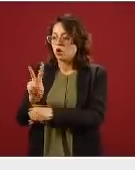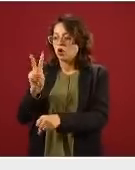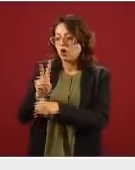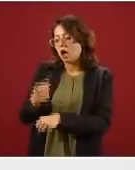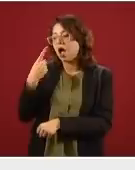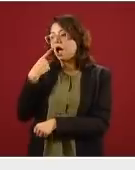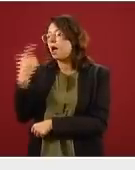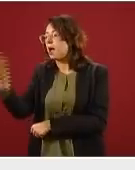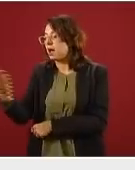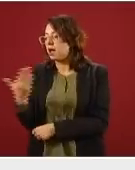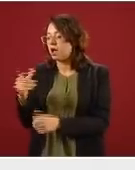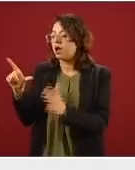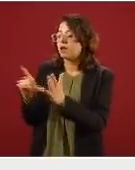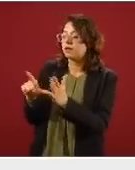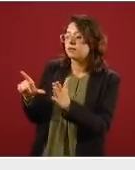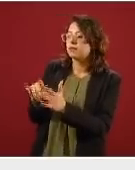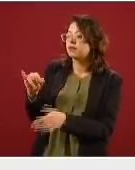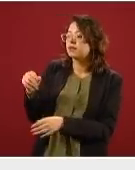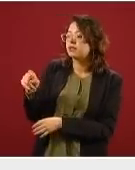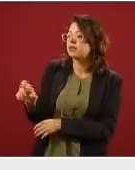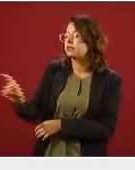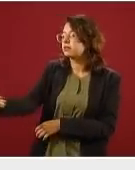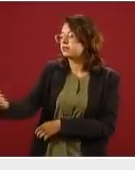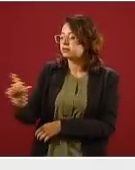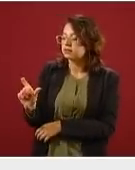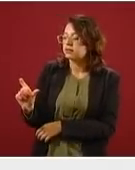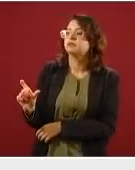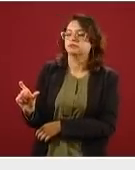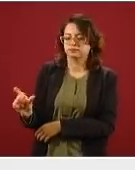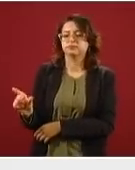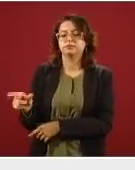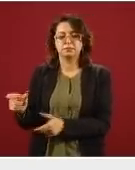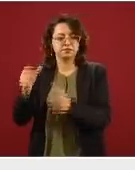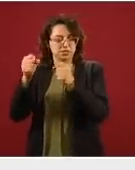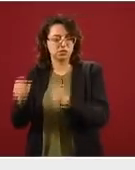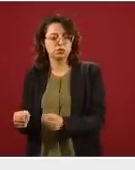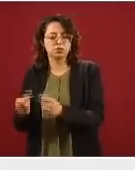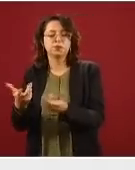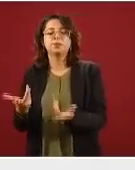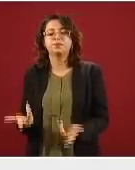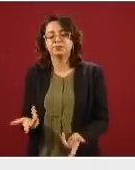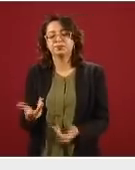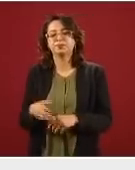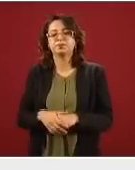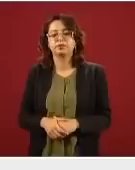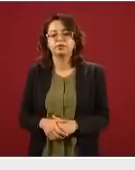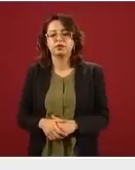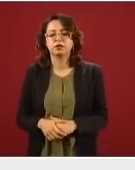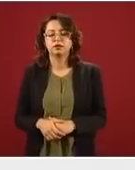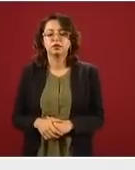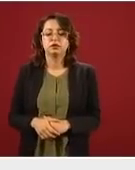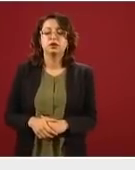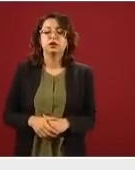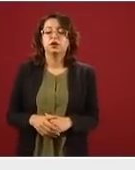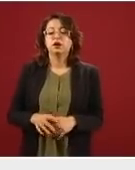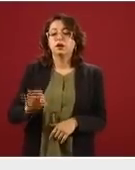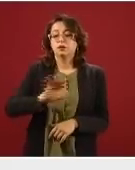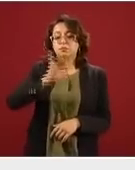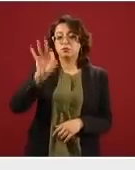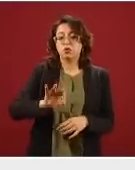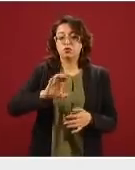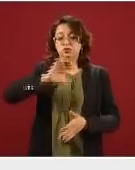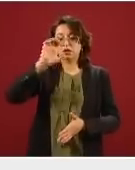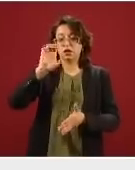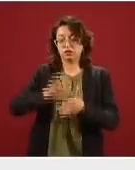la identidad para seguro de quienes reciben. La comisión, si cobran o no cobran